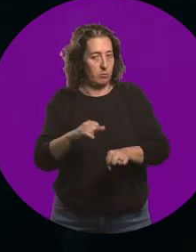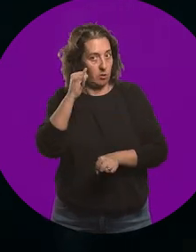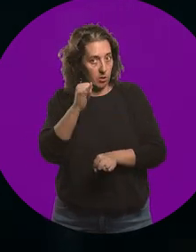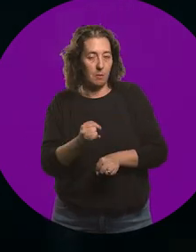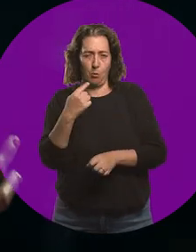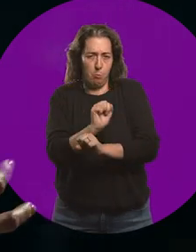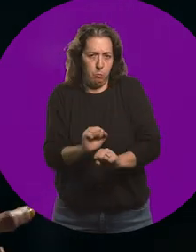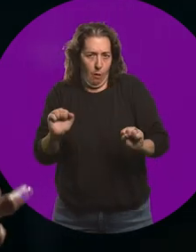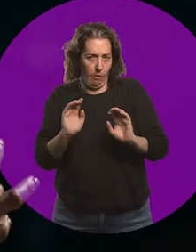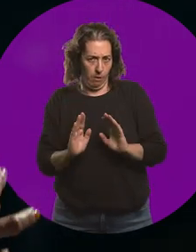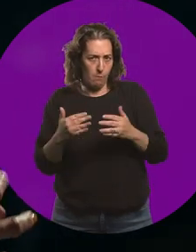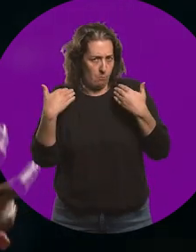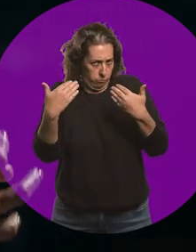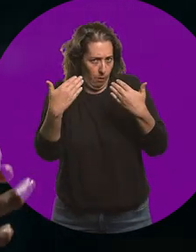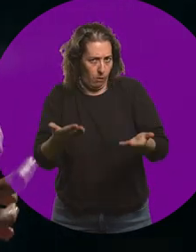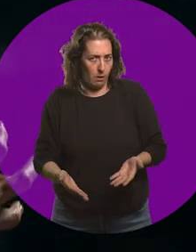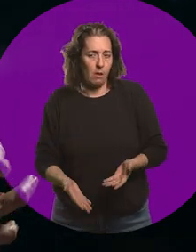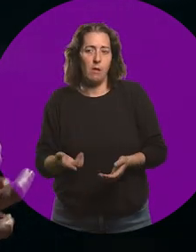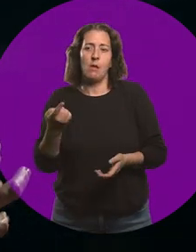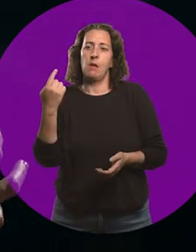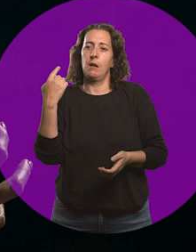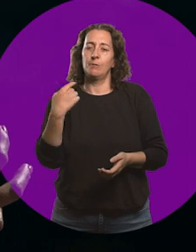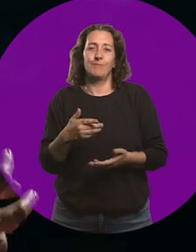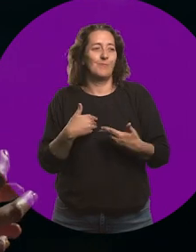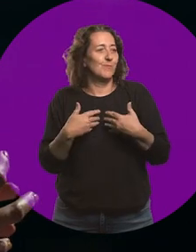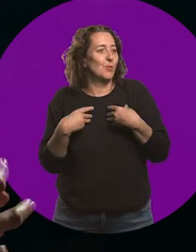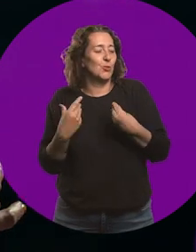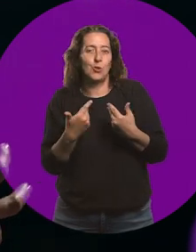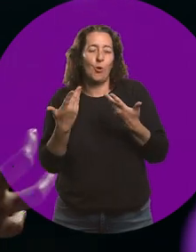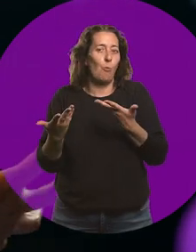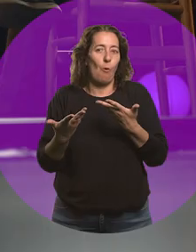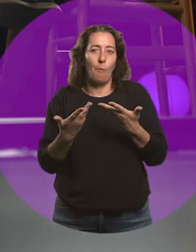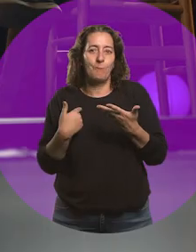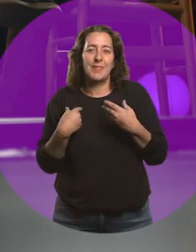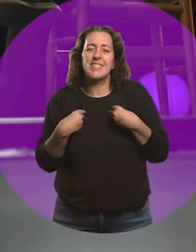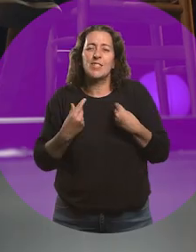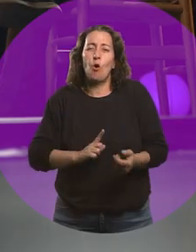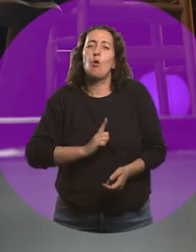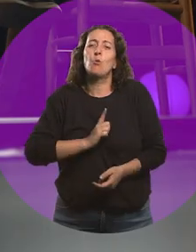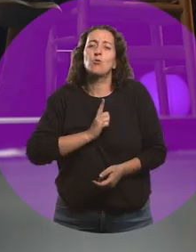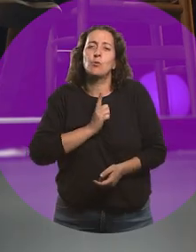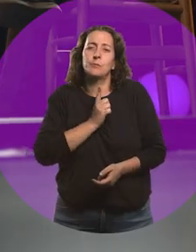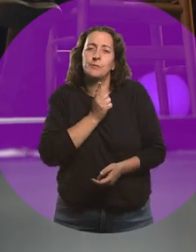Entonces, me parece que estoy parada como en ese medio, sintiendo mucho orgullo,